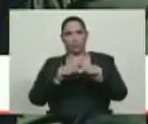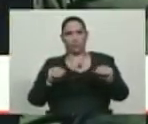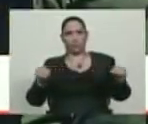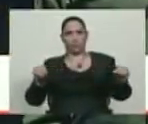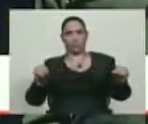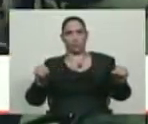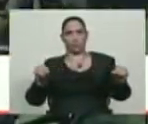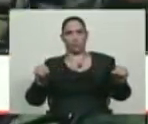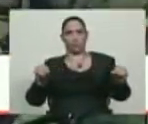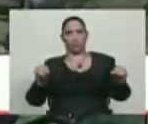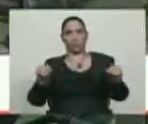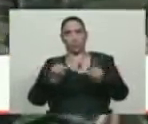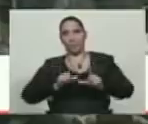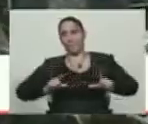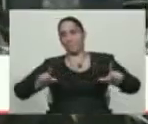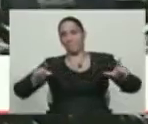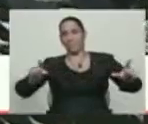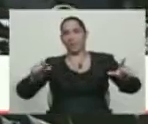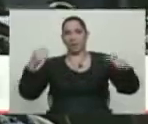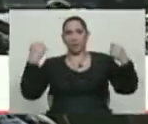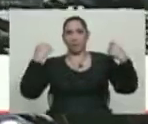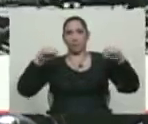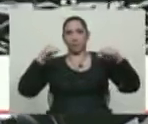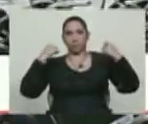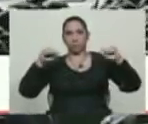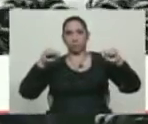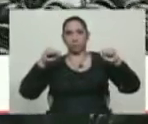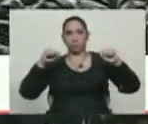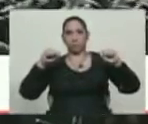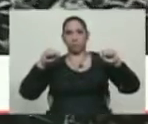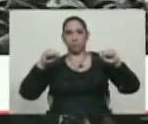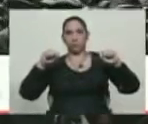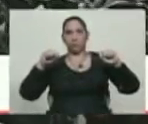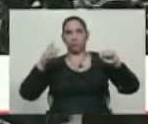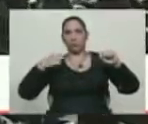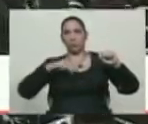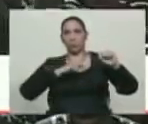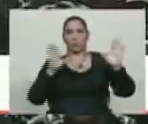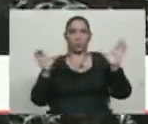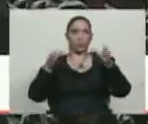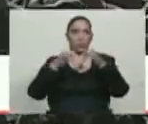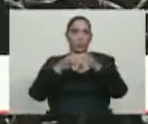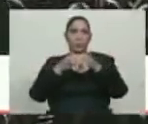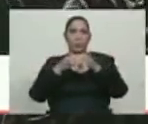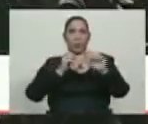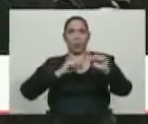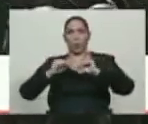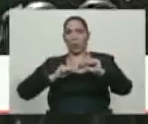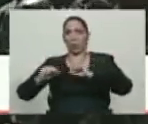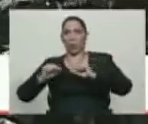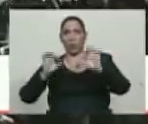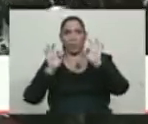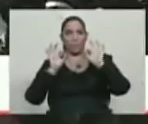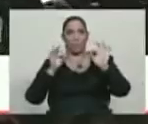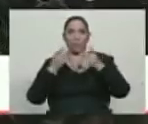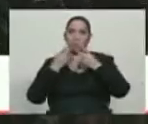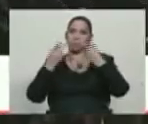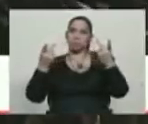este espacio de entrenamiento y de la sede de nuestro grupo de acciones especiales, le decimos,